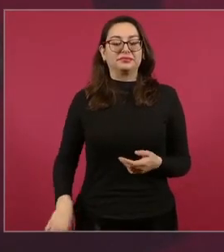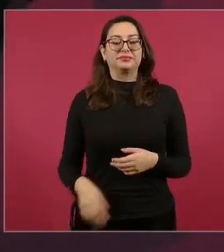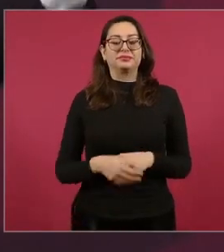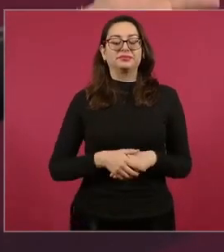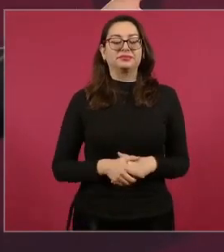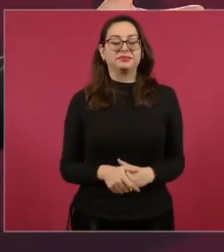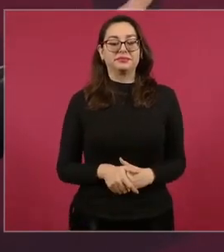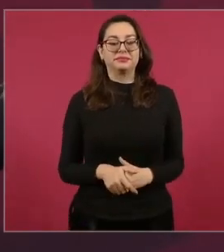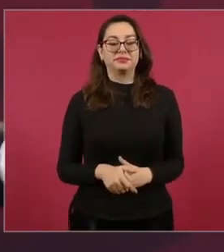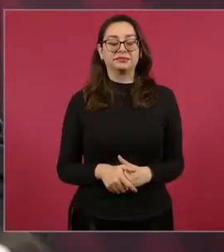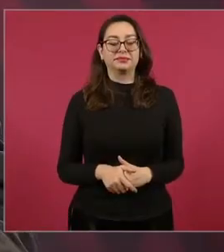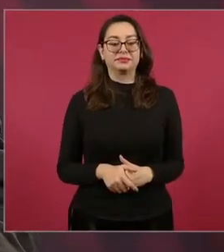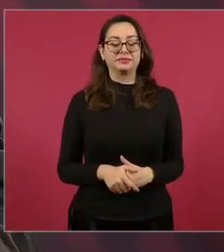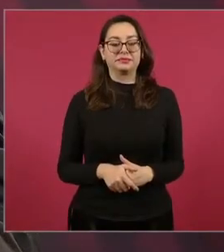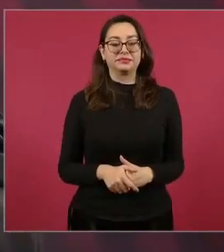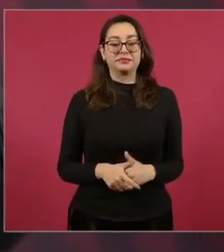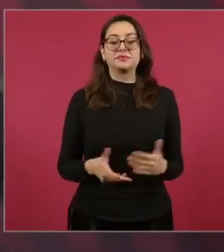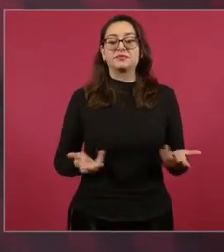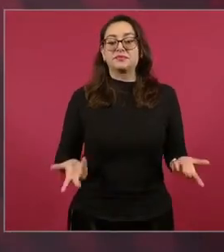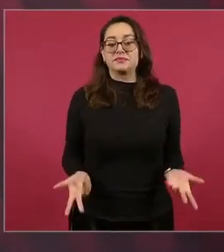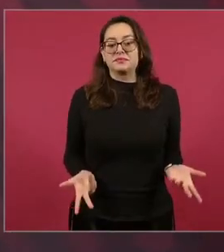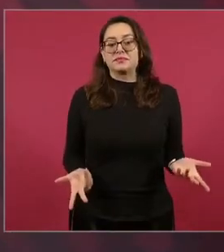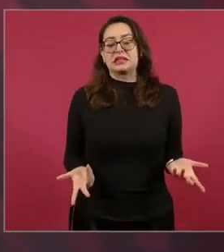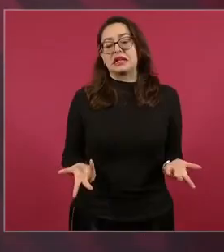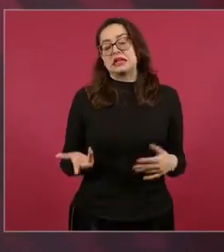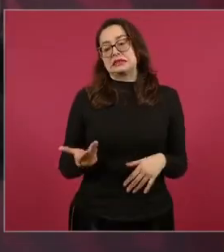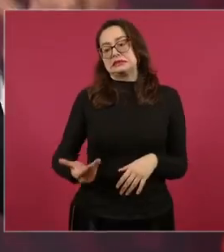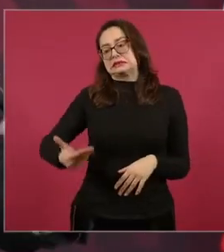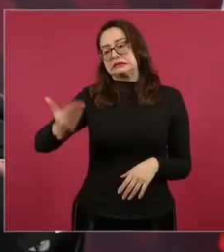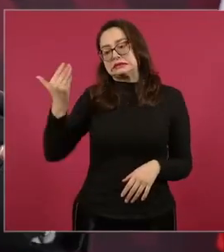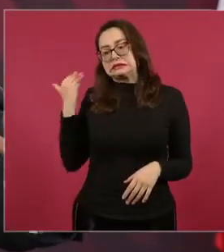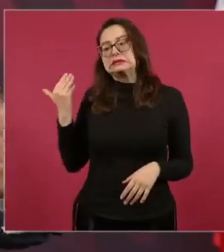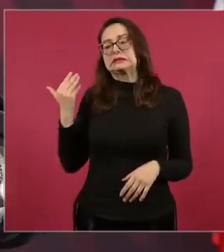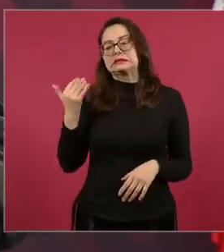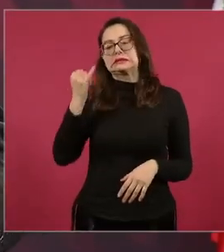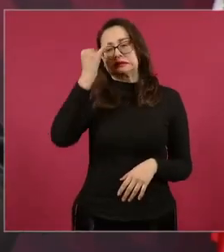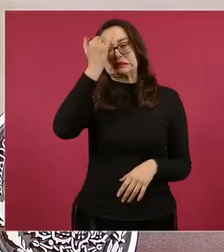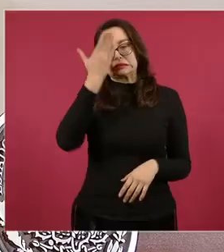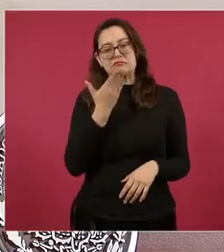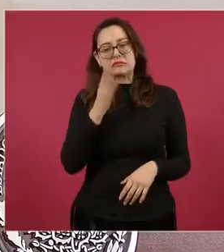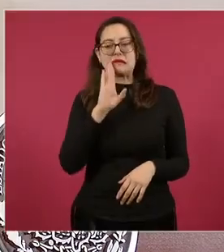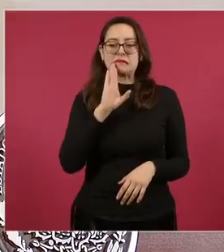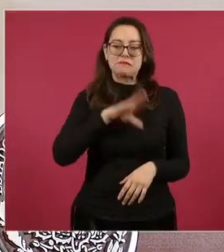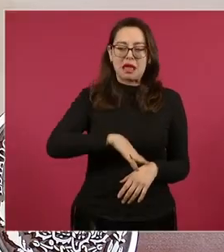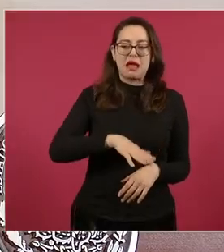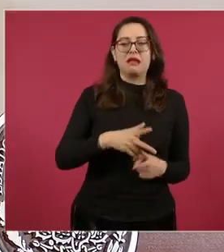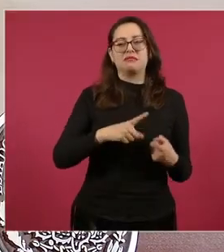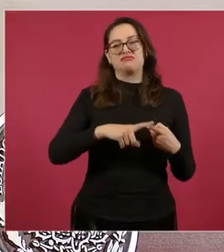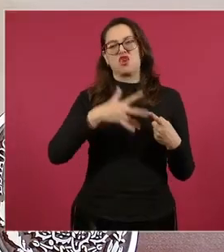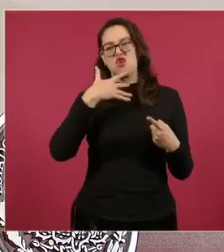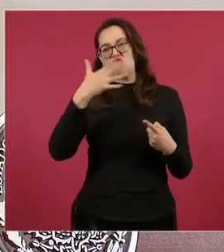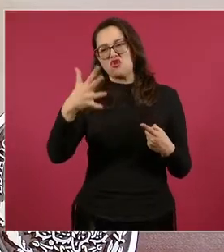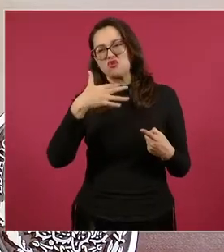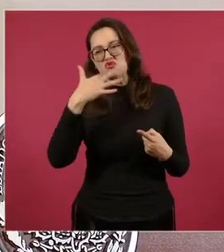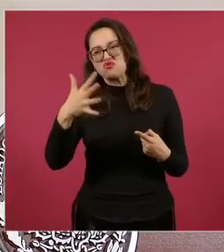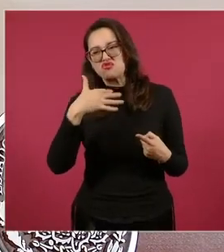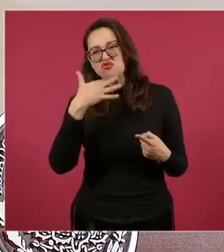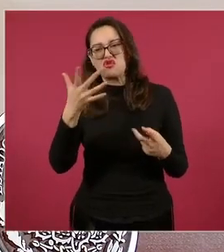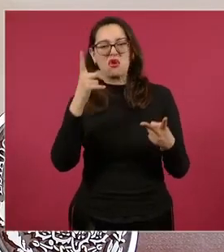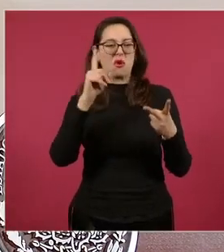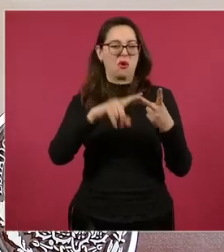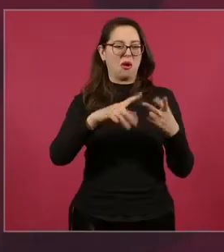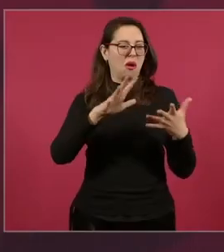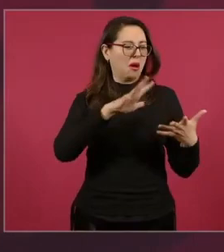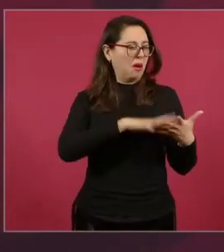los tiempos de la corrupción, de mayor violencia, de que